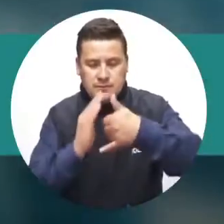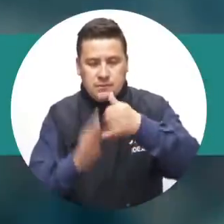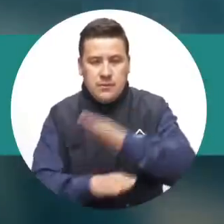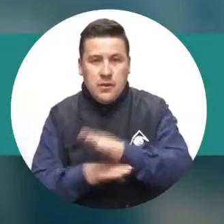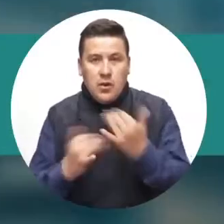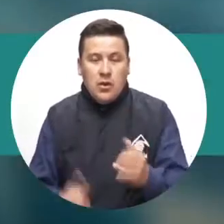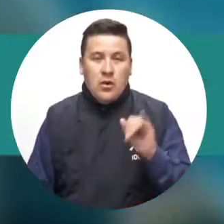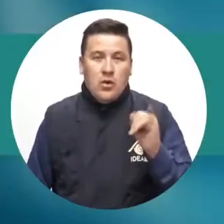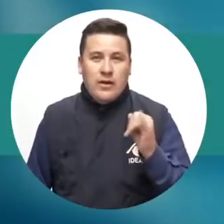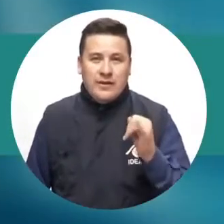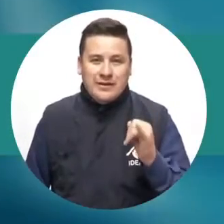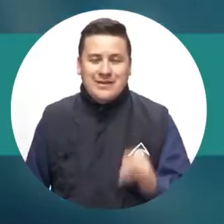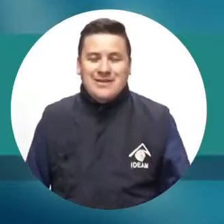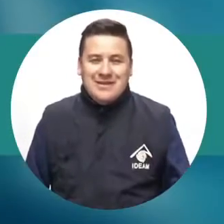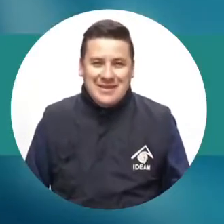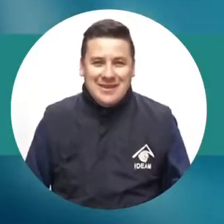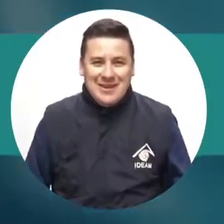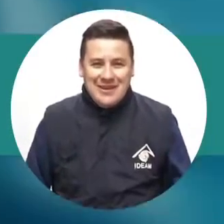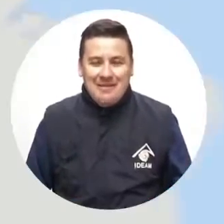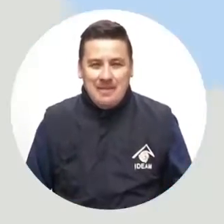Pronóstico para la tarde del jueves.